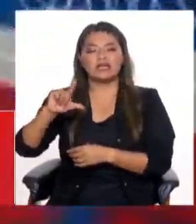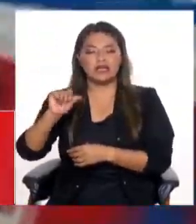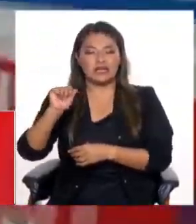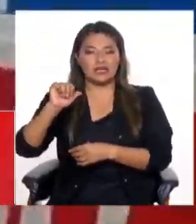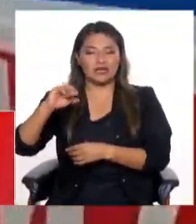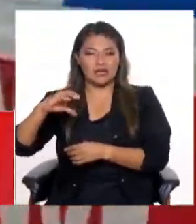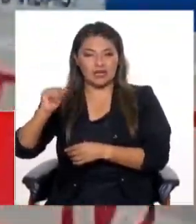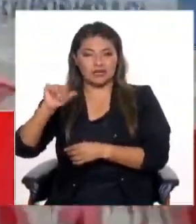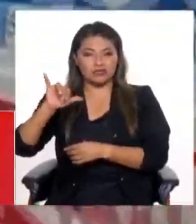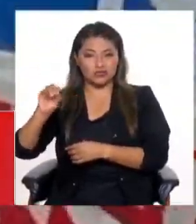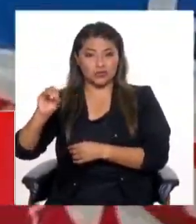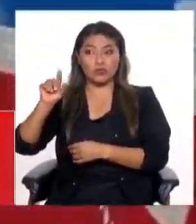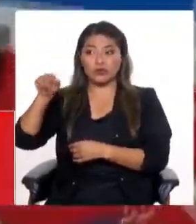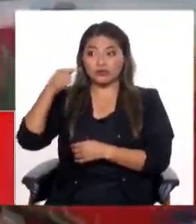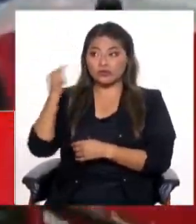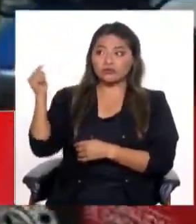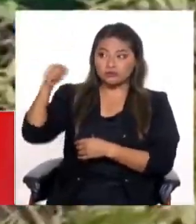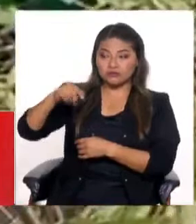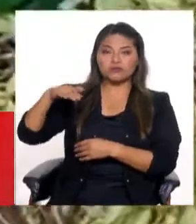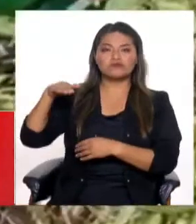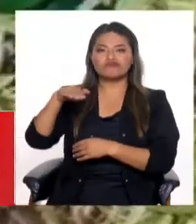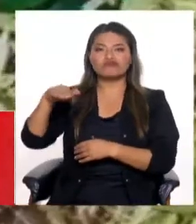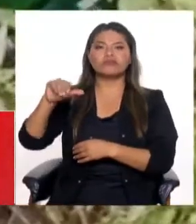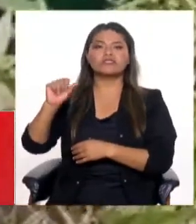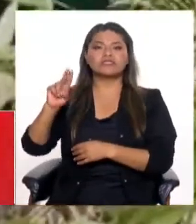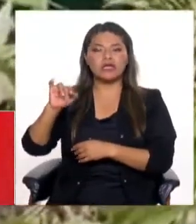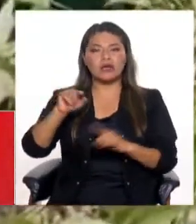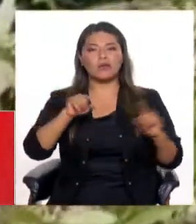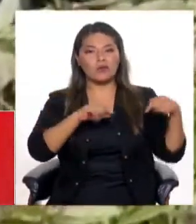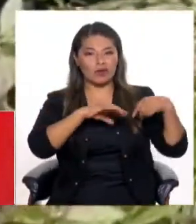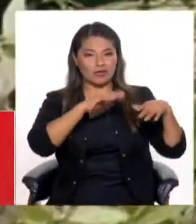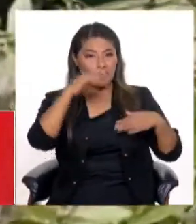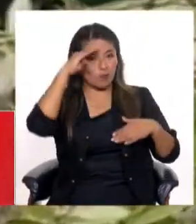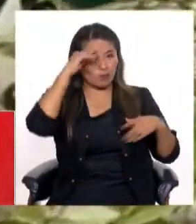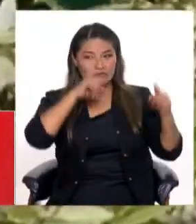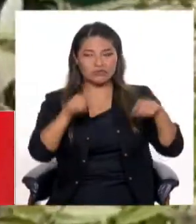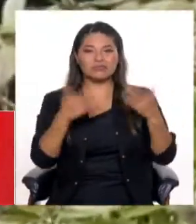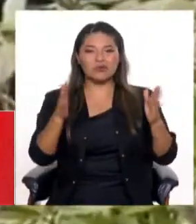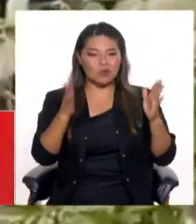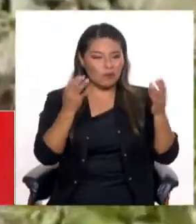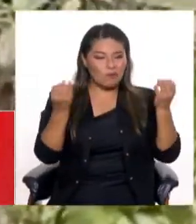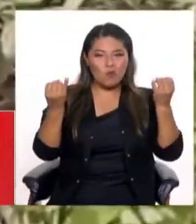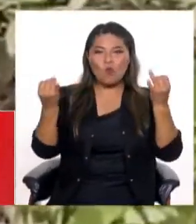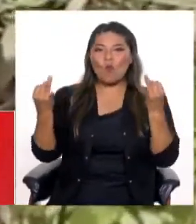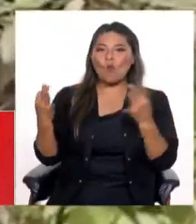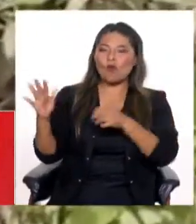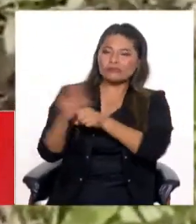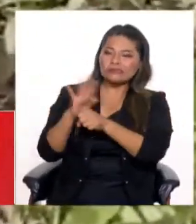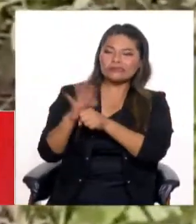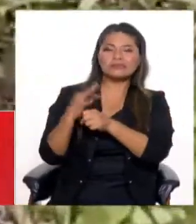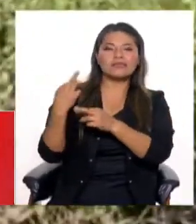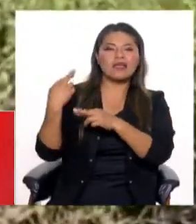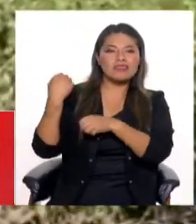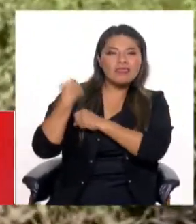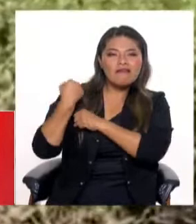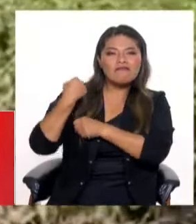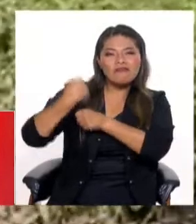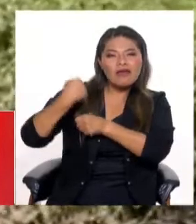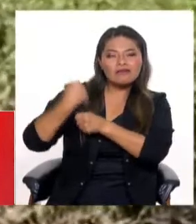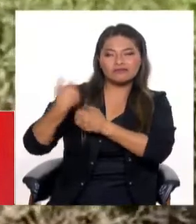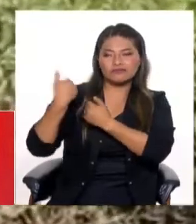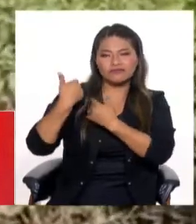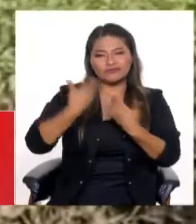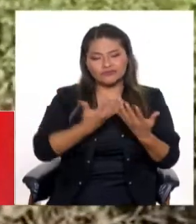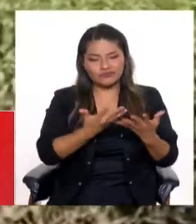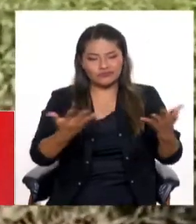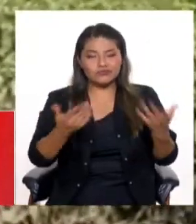el SAMU y la Policía Nacional no se daban abasto para atender a las más de 23 personas heridas,